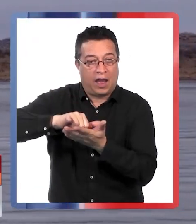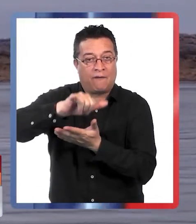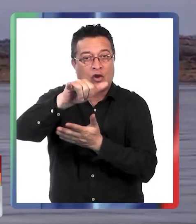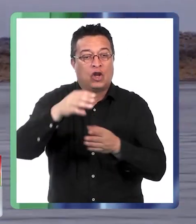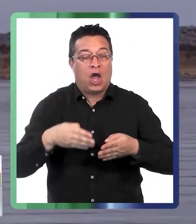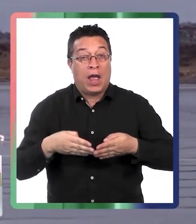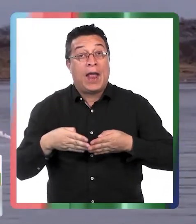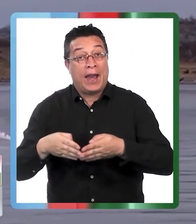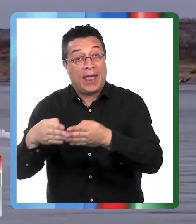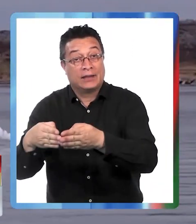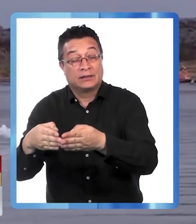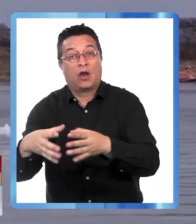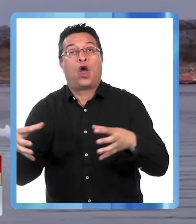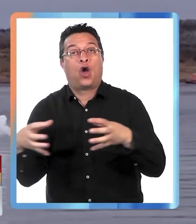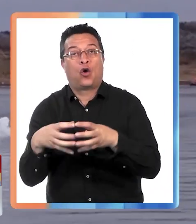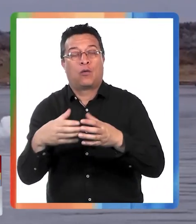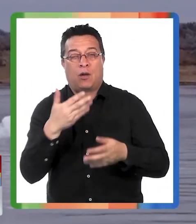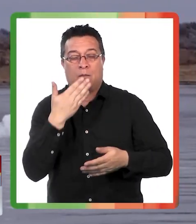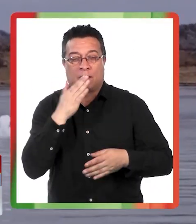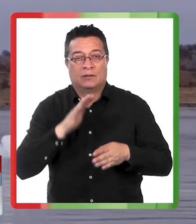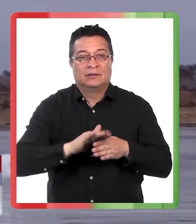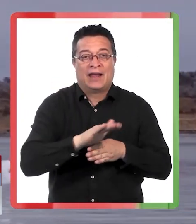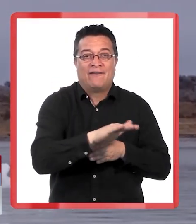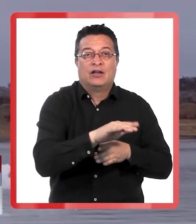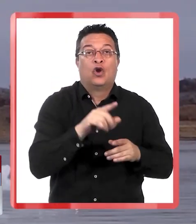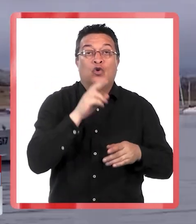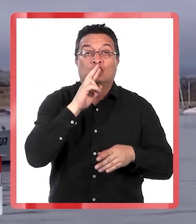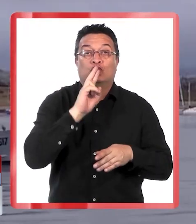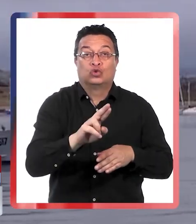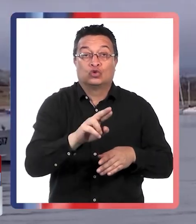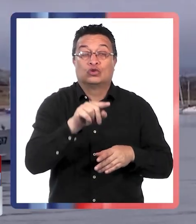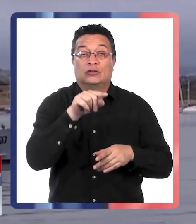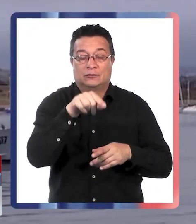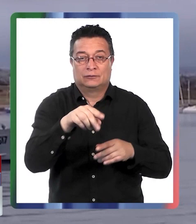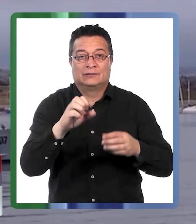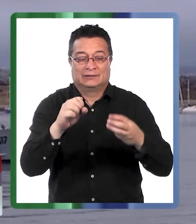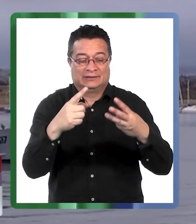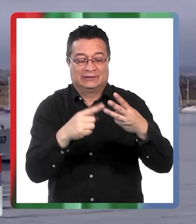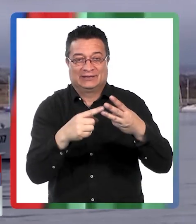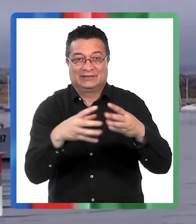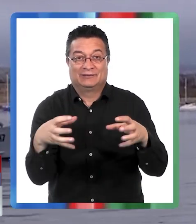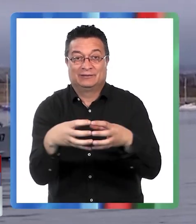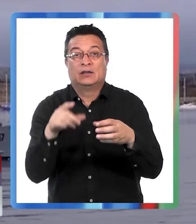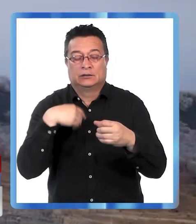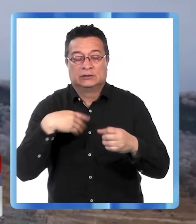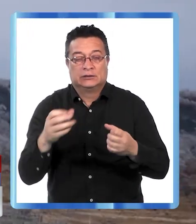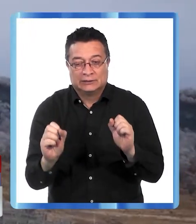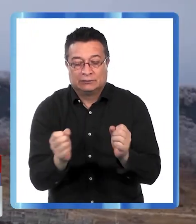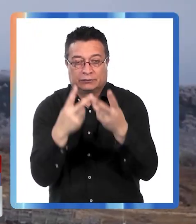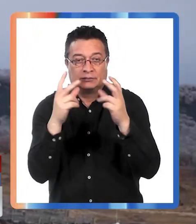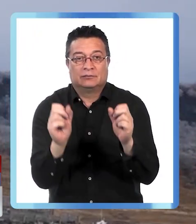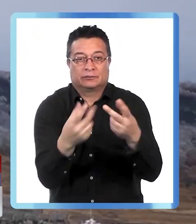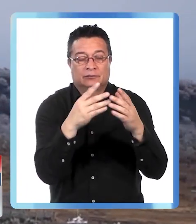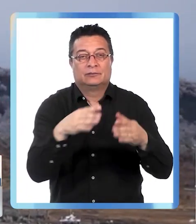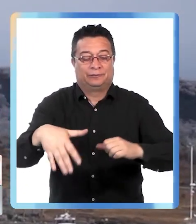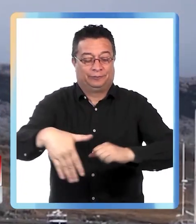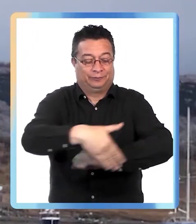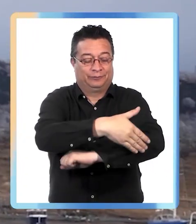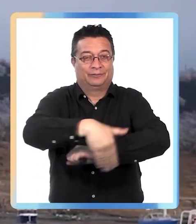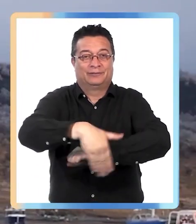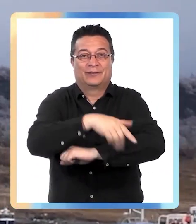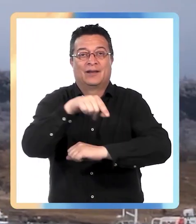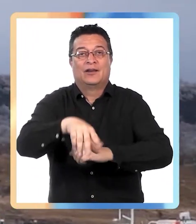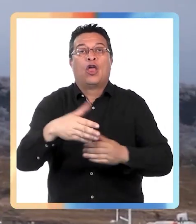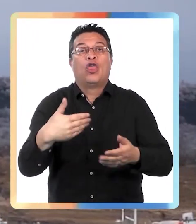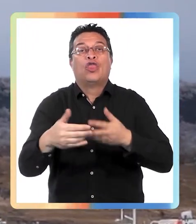lancha, el grupo Aeronaval Sur, dependiente de la tercera zona naval, realizó ejercicios de rescate en el canal Señoret en